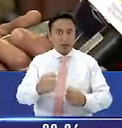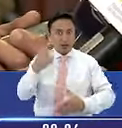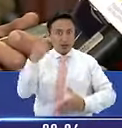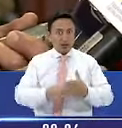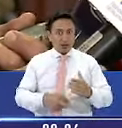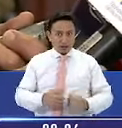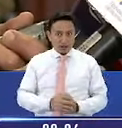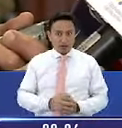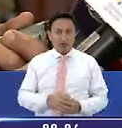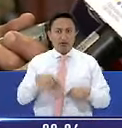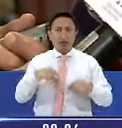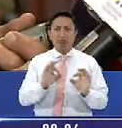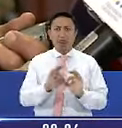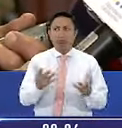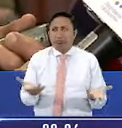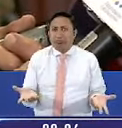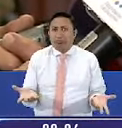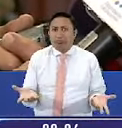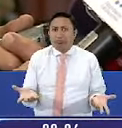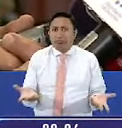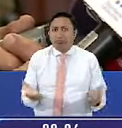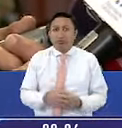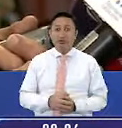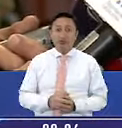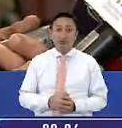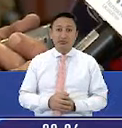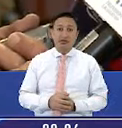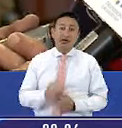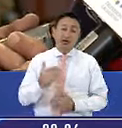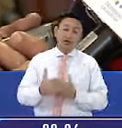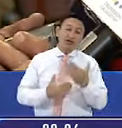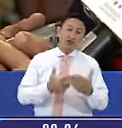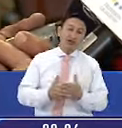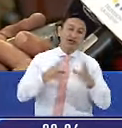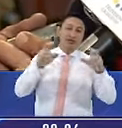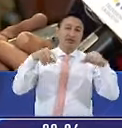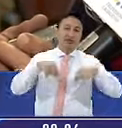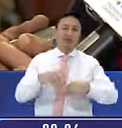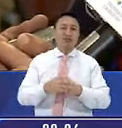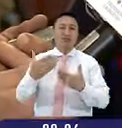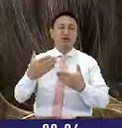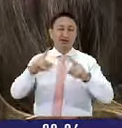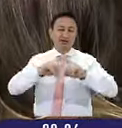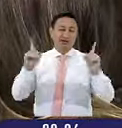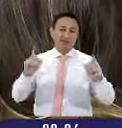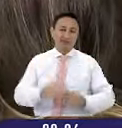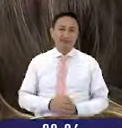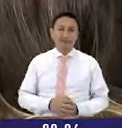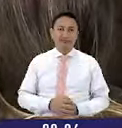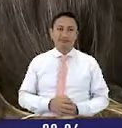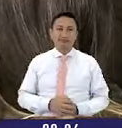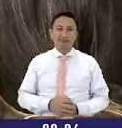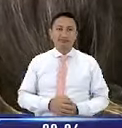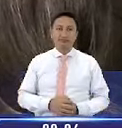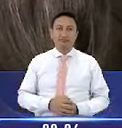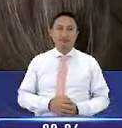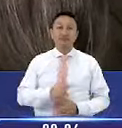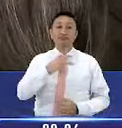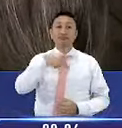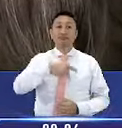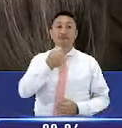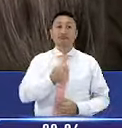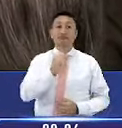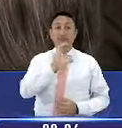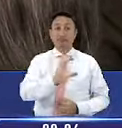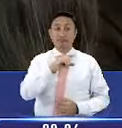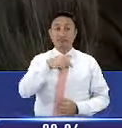acuerdo a la Ley Orgánica de la Función Legislativa. De allí que pueda prestarse para una postura política de los diferentes sectores es distinto. El Partido Social Cristiano mencionó